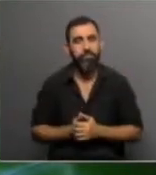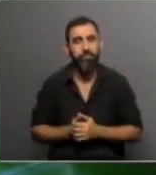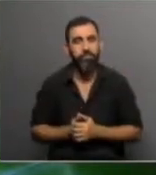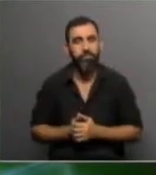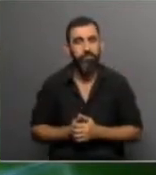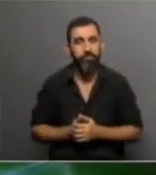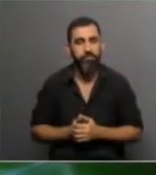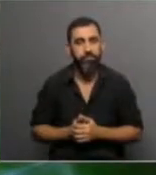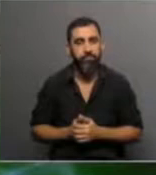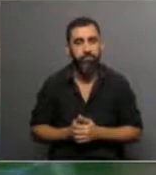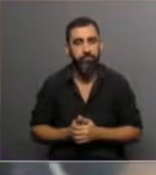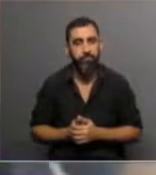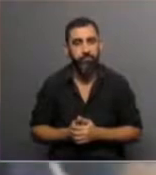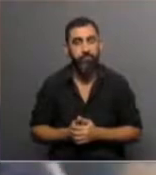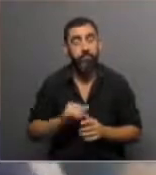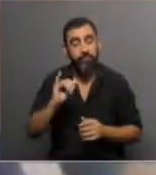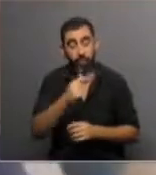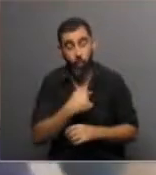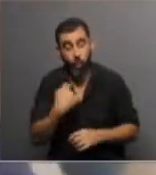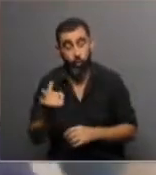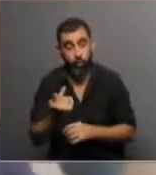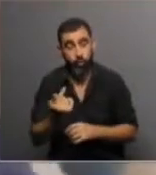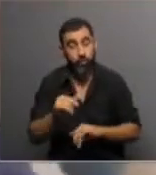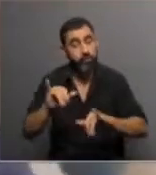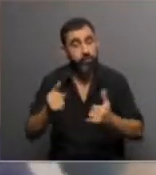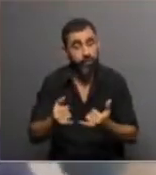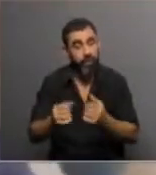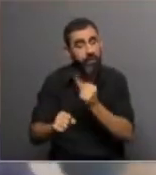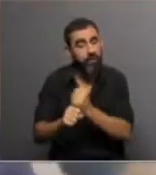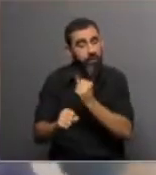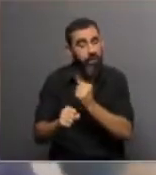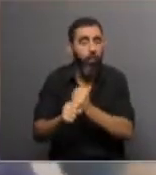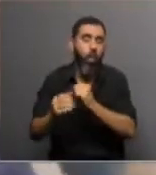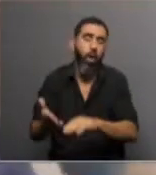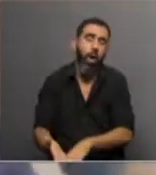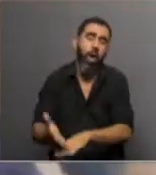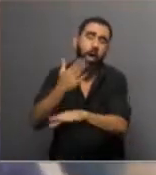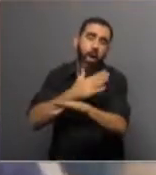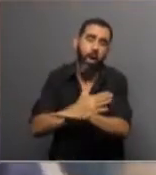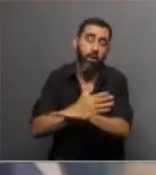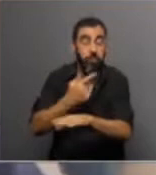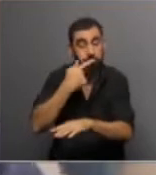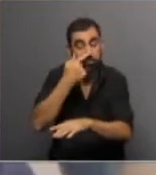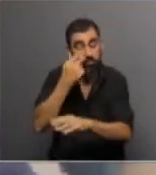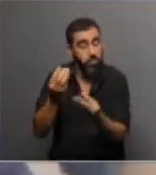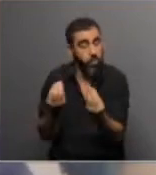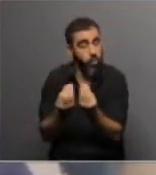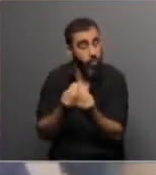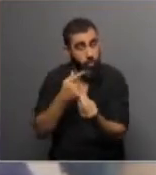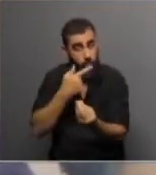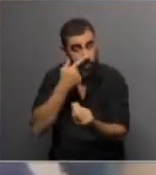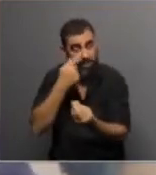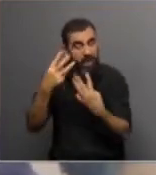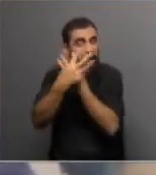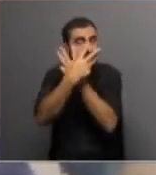Sí, en realidad nosotros ya veníamos trabajando con mucho interés, o sea, en el